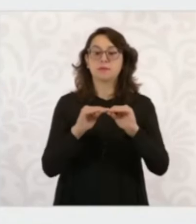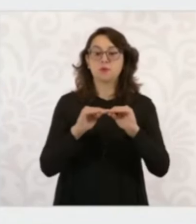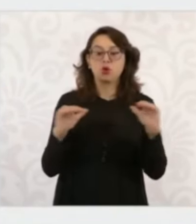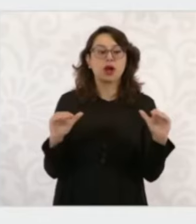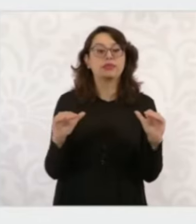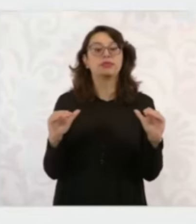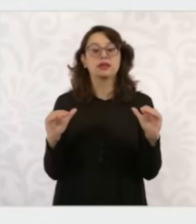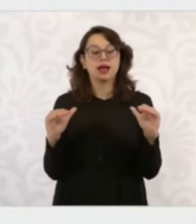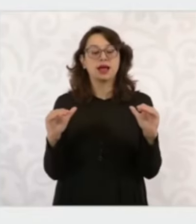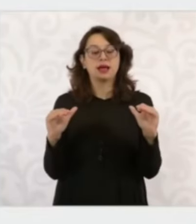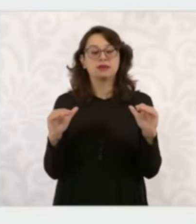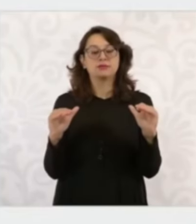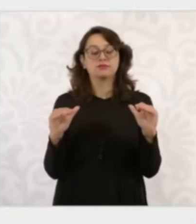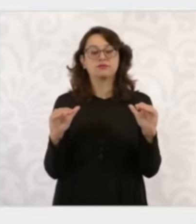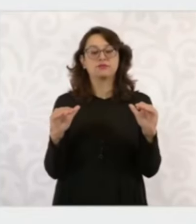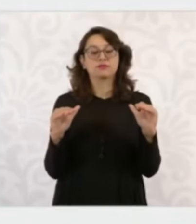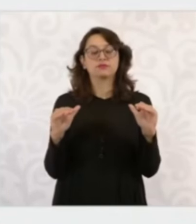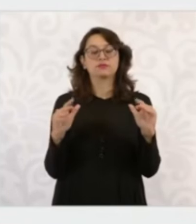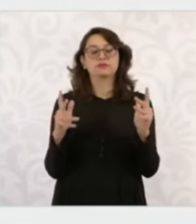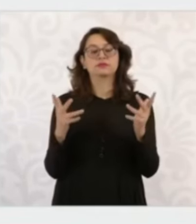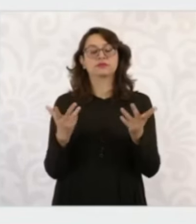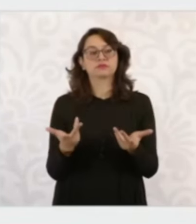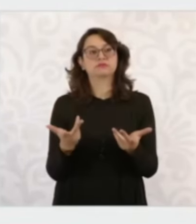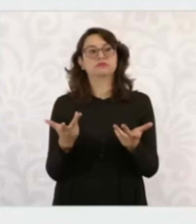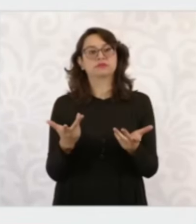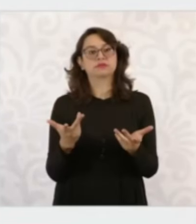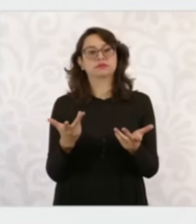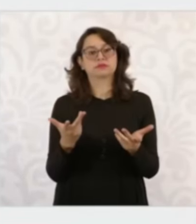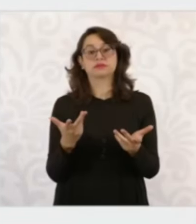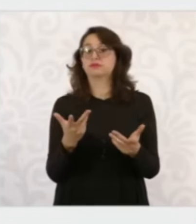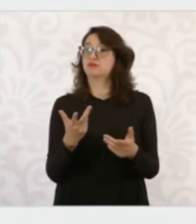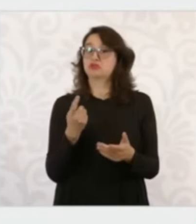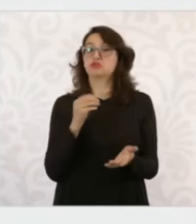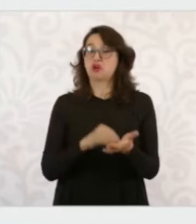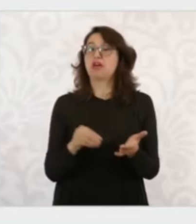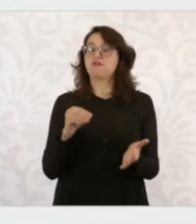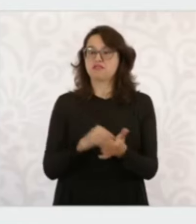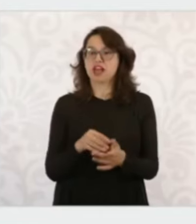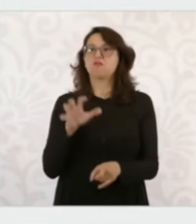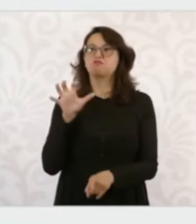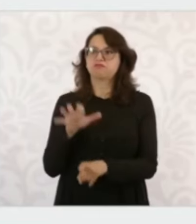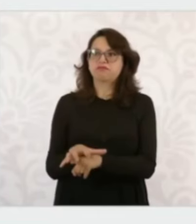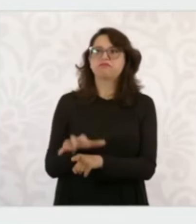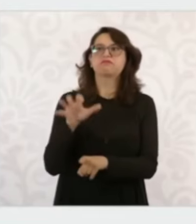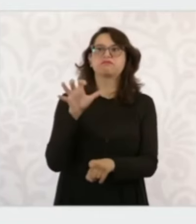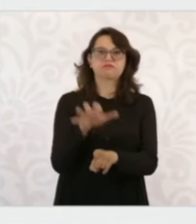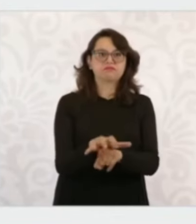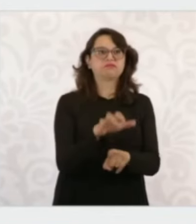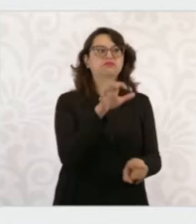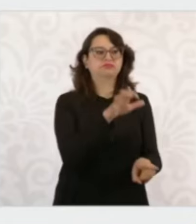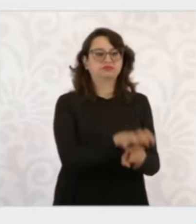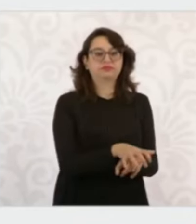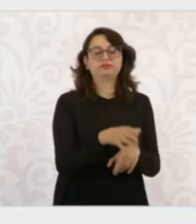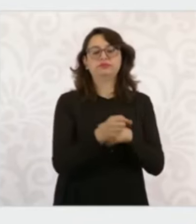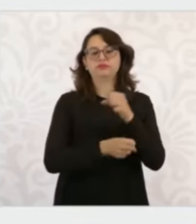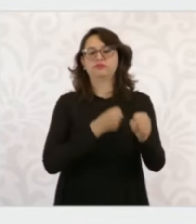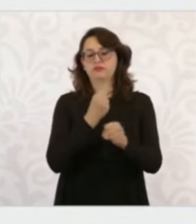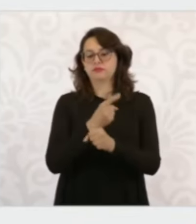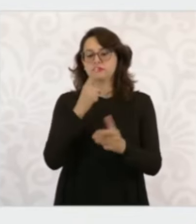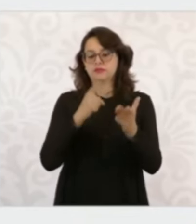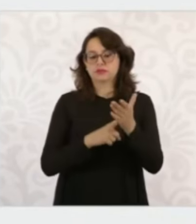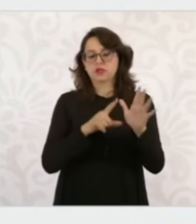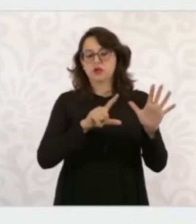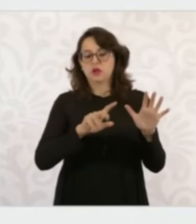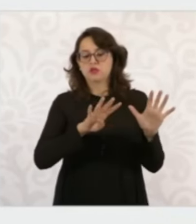el régimen de entonces, pues mucha represión. Todavía en 78 hay de